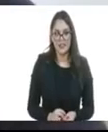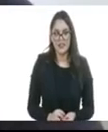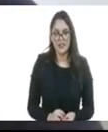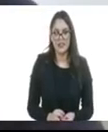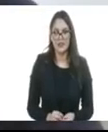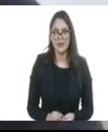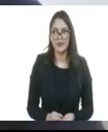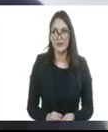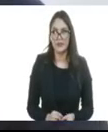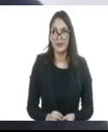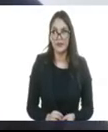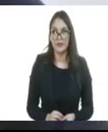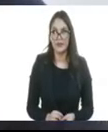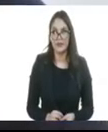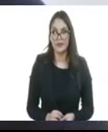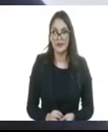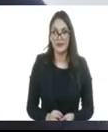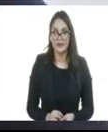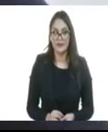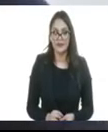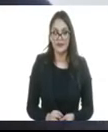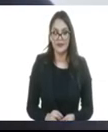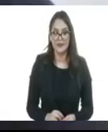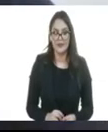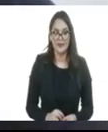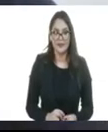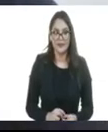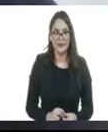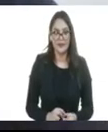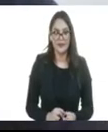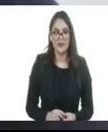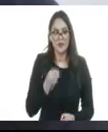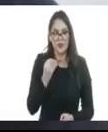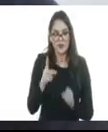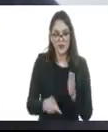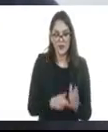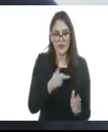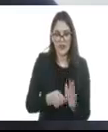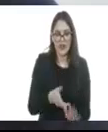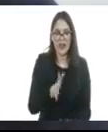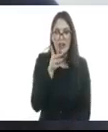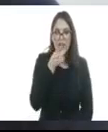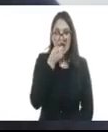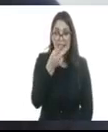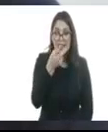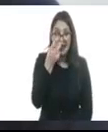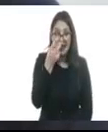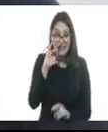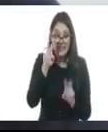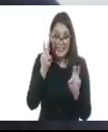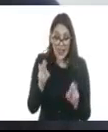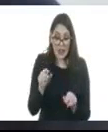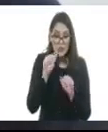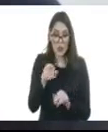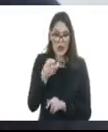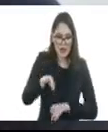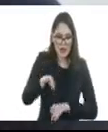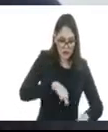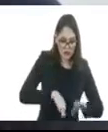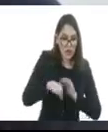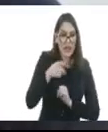Como en muchas ocasiones se ha dicho en este premio, sin duda estos trabajos demuestran que lo que no se nombra